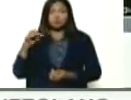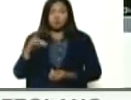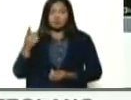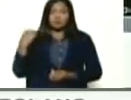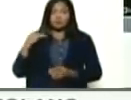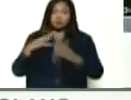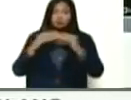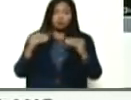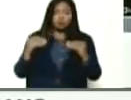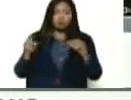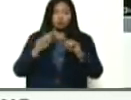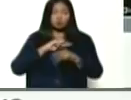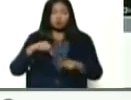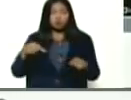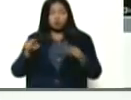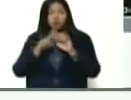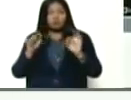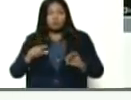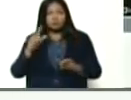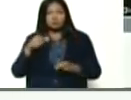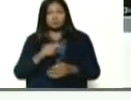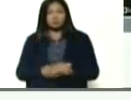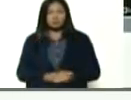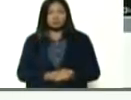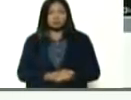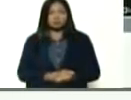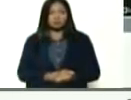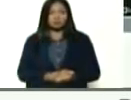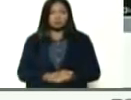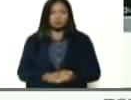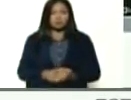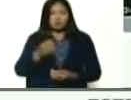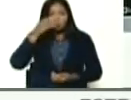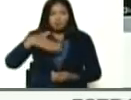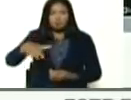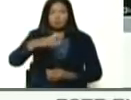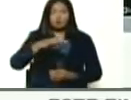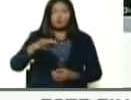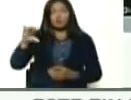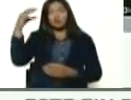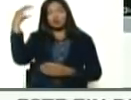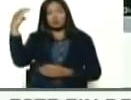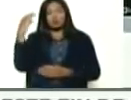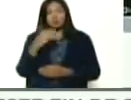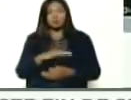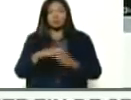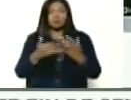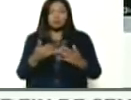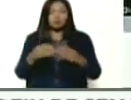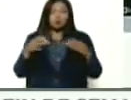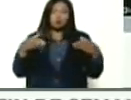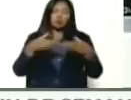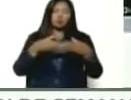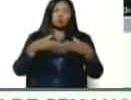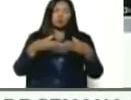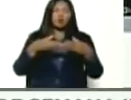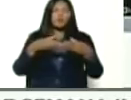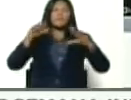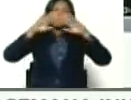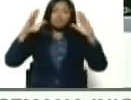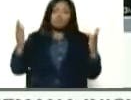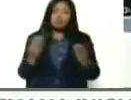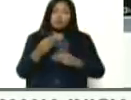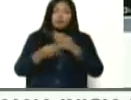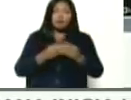aquí en el corazón por el pueblo de colombia y le pido a los organismos mundiales derechos humanos que hagan